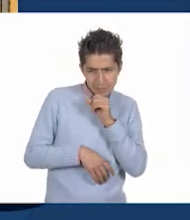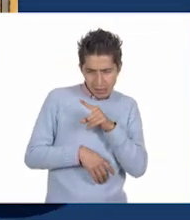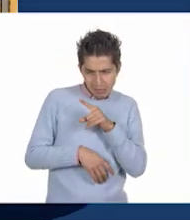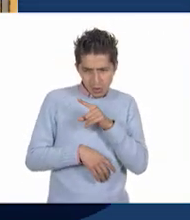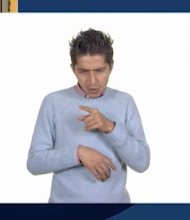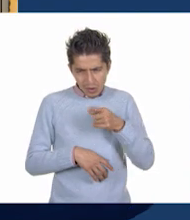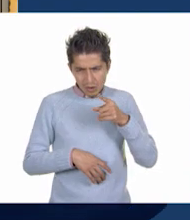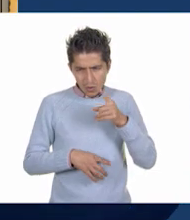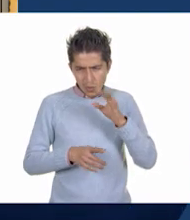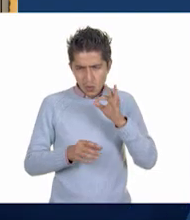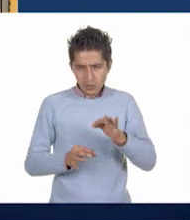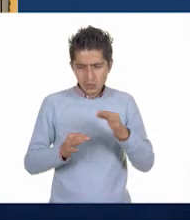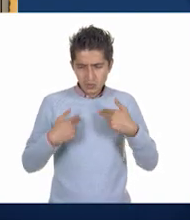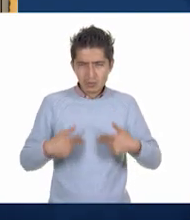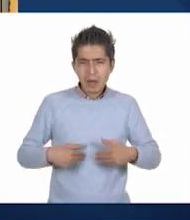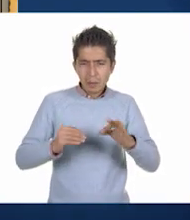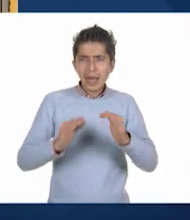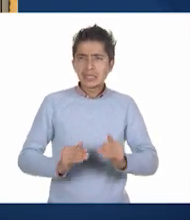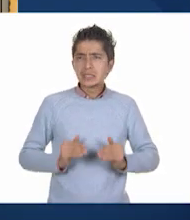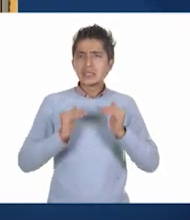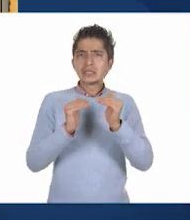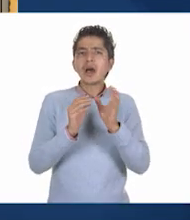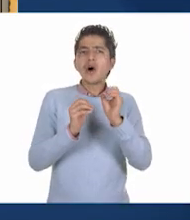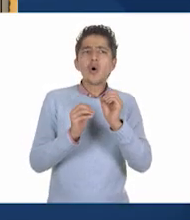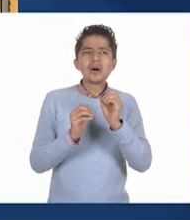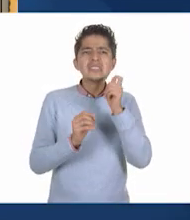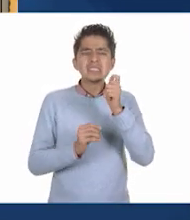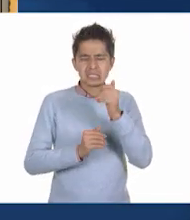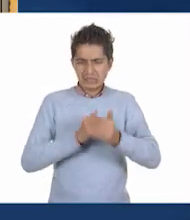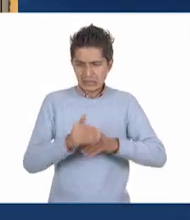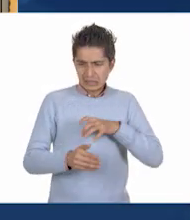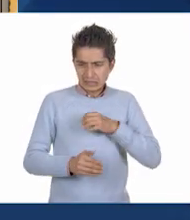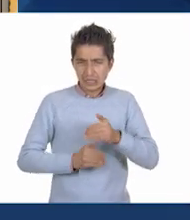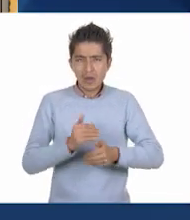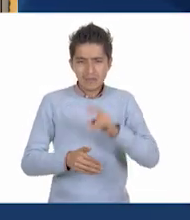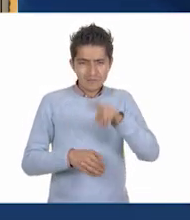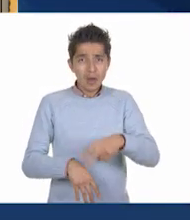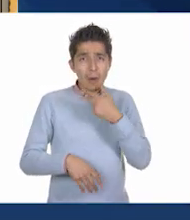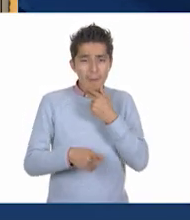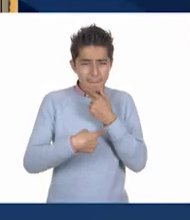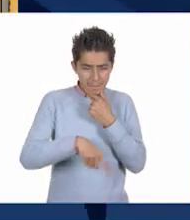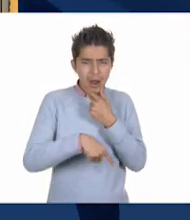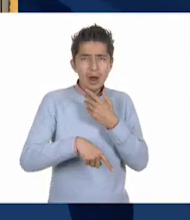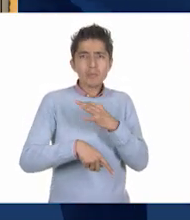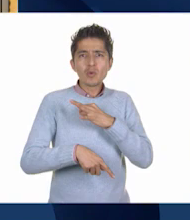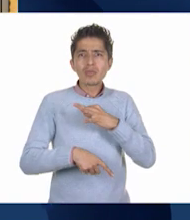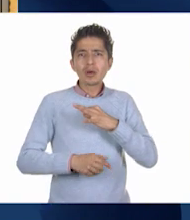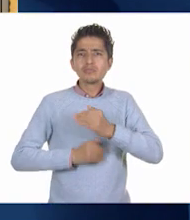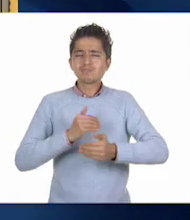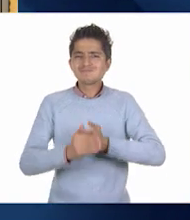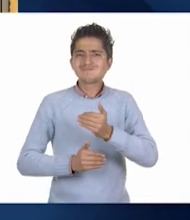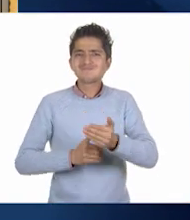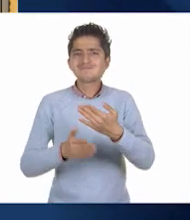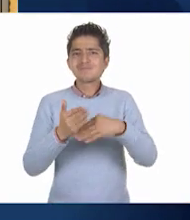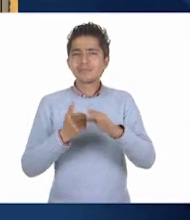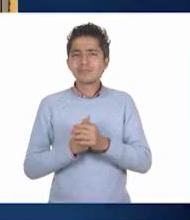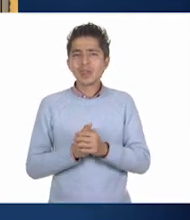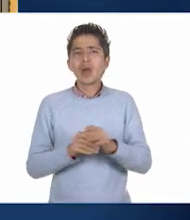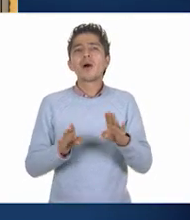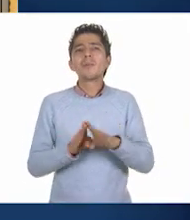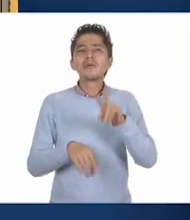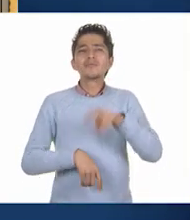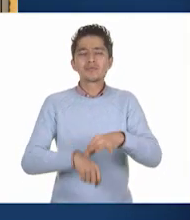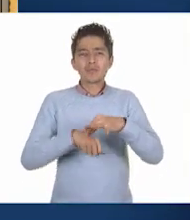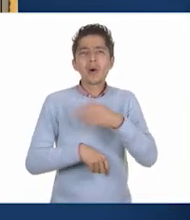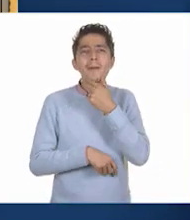mando más grande que el nuestro y un camino que solamente los hombres verdaderos son capaces de transitar. Como el